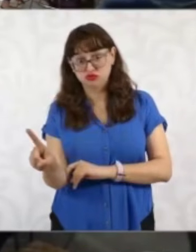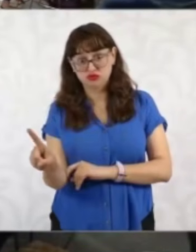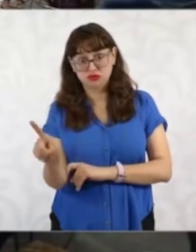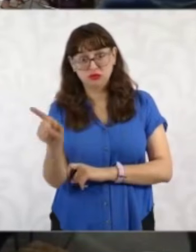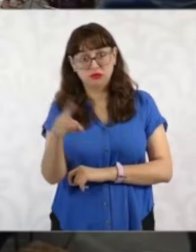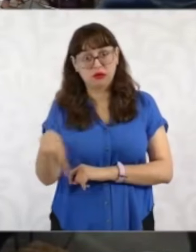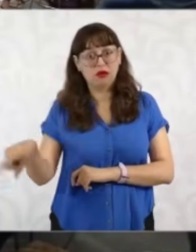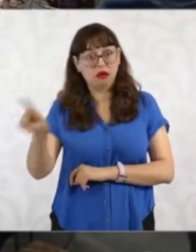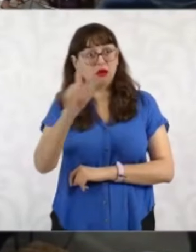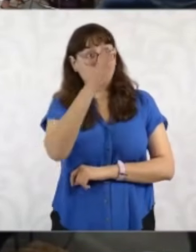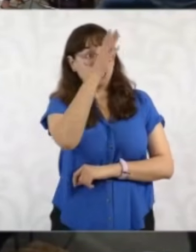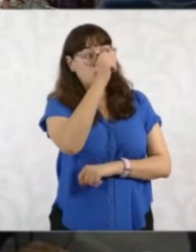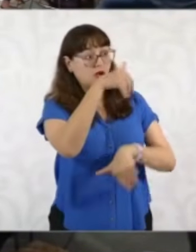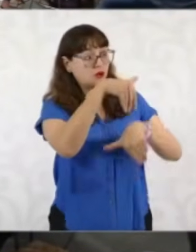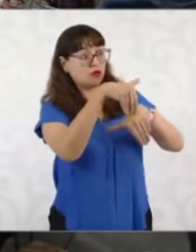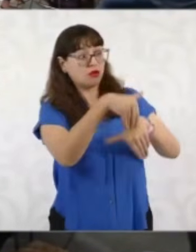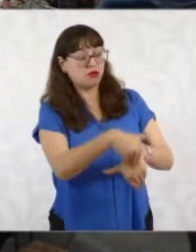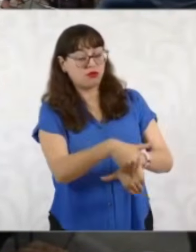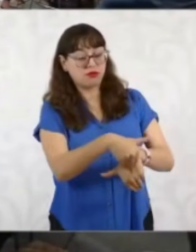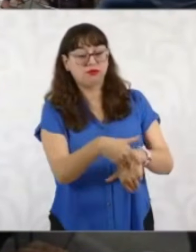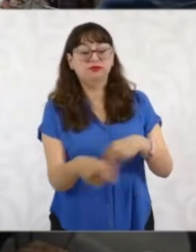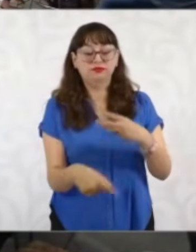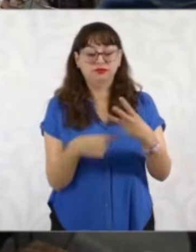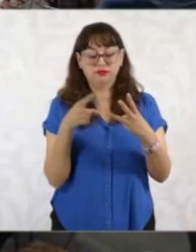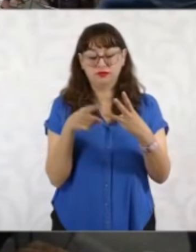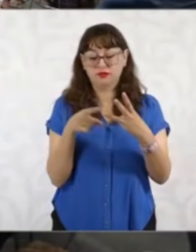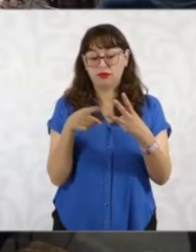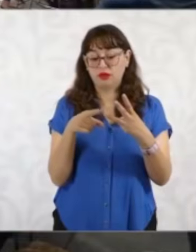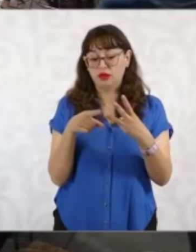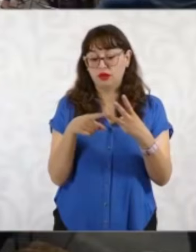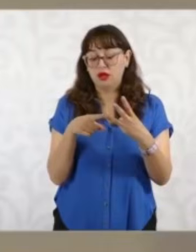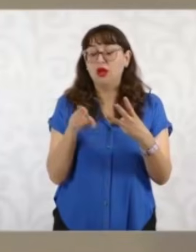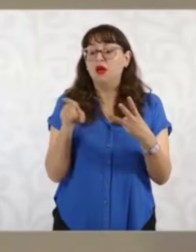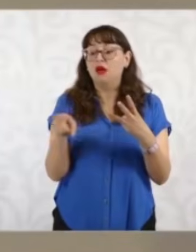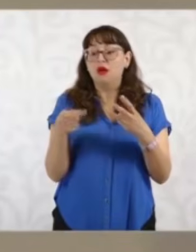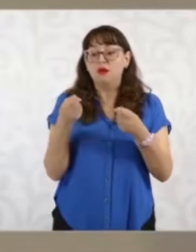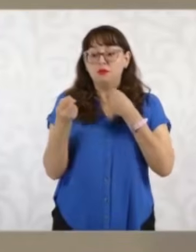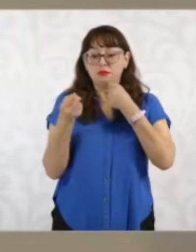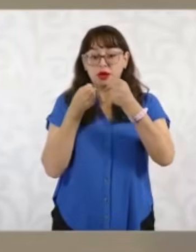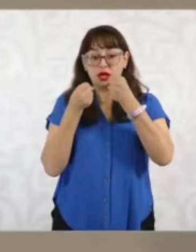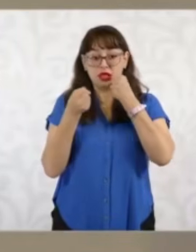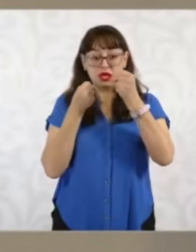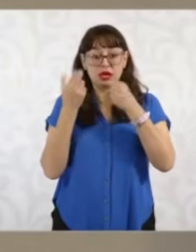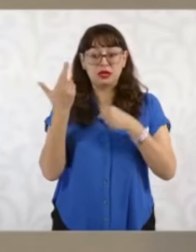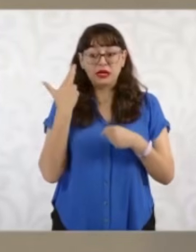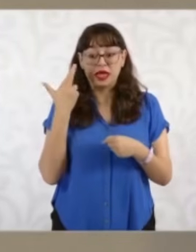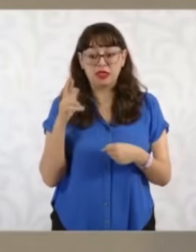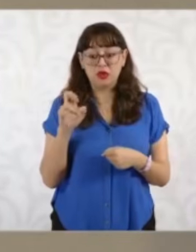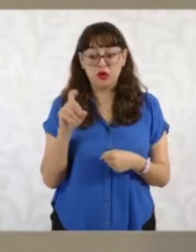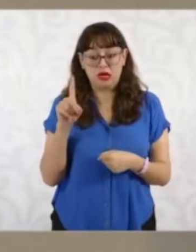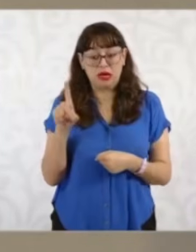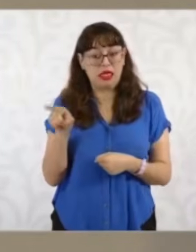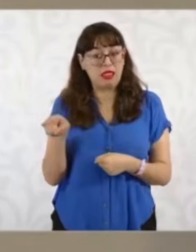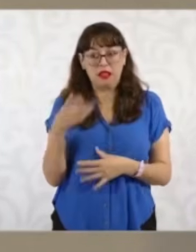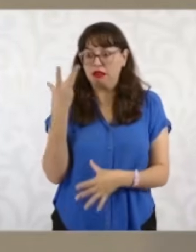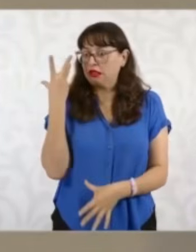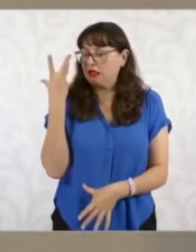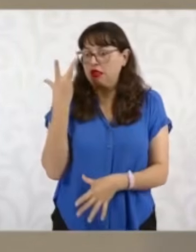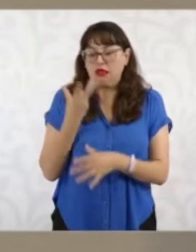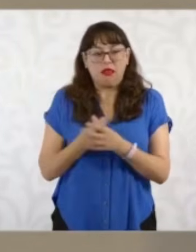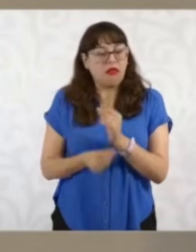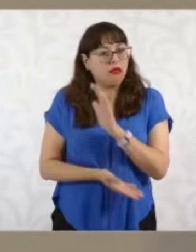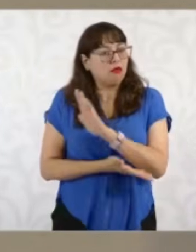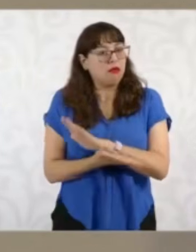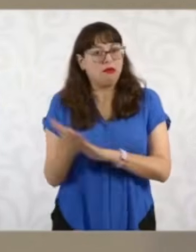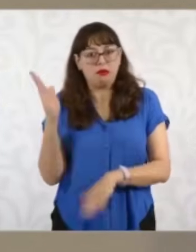prácticamente pues salió exiliado, sigue en el exilio, el periodista de Radio Red, Gutiérrez Vivó,